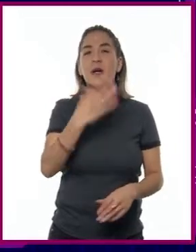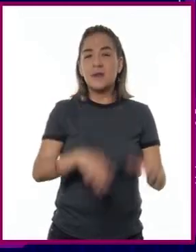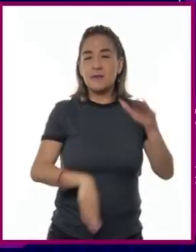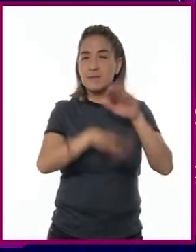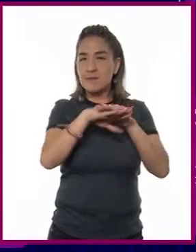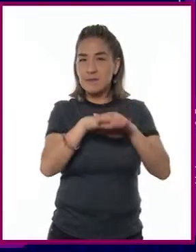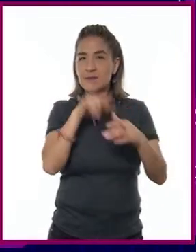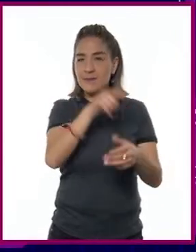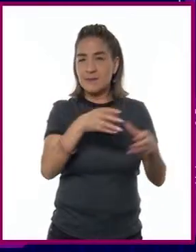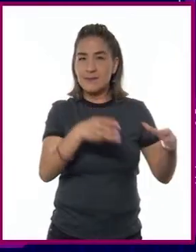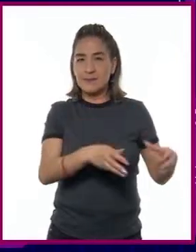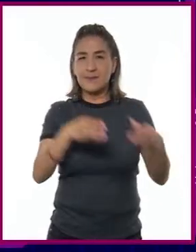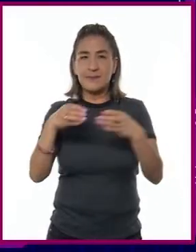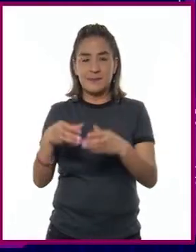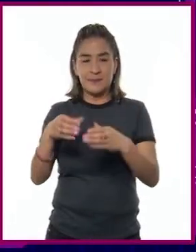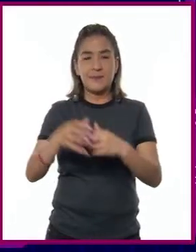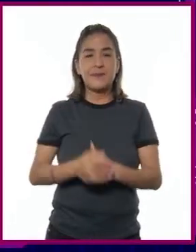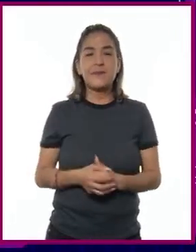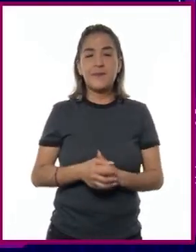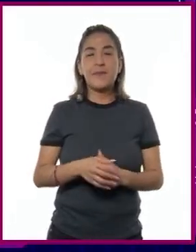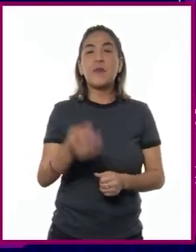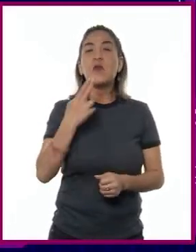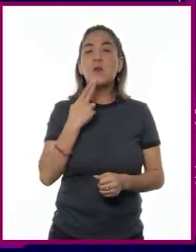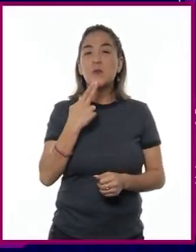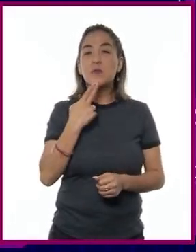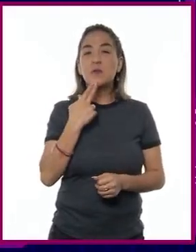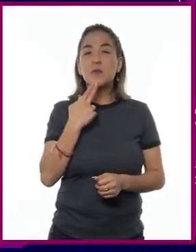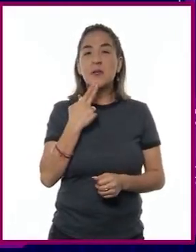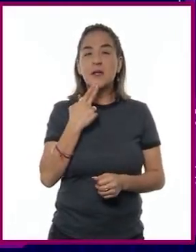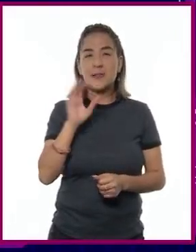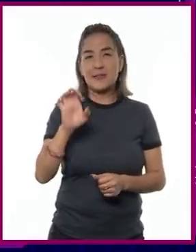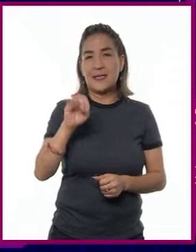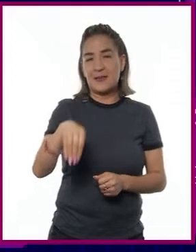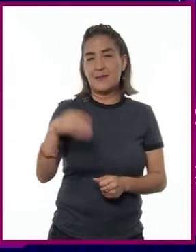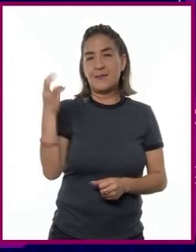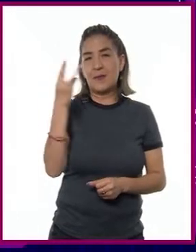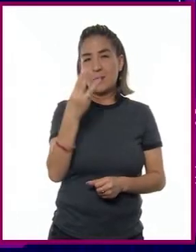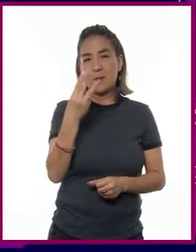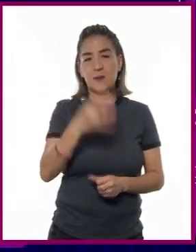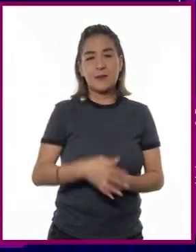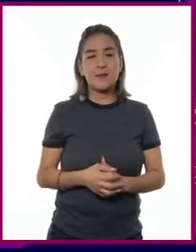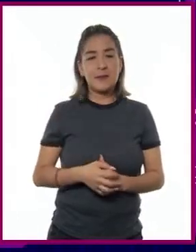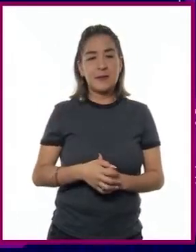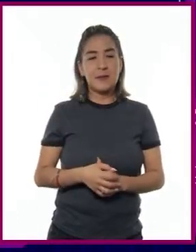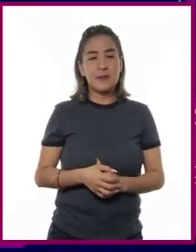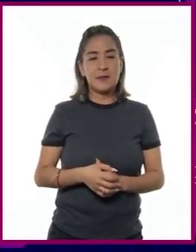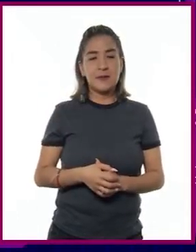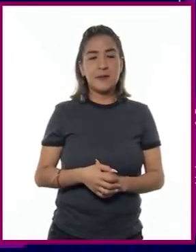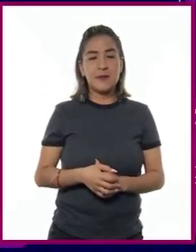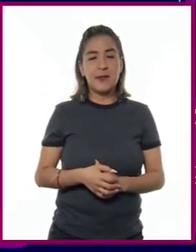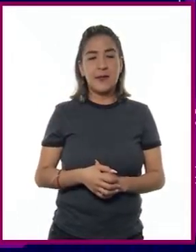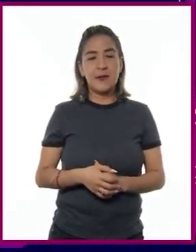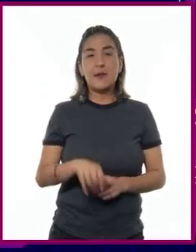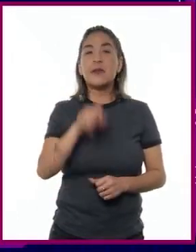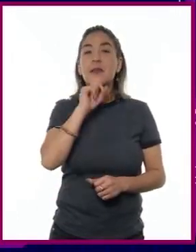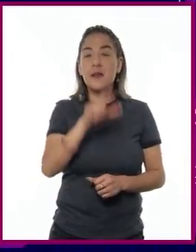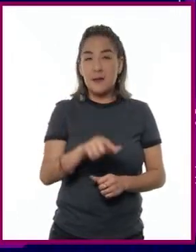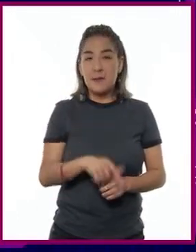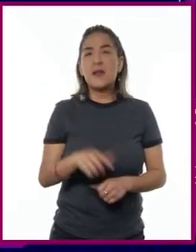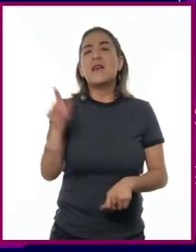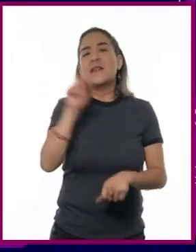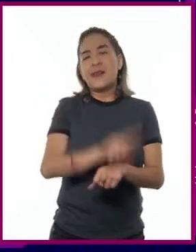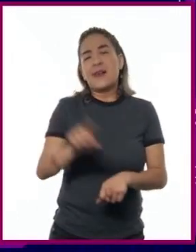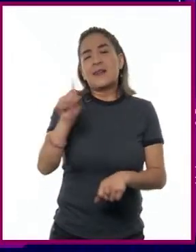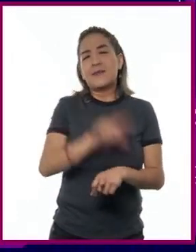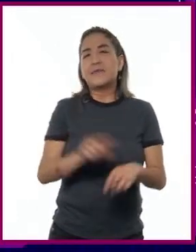los recipientes. Se utilizó el centímetro cúbico. Sin embargo, en la vida